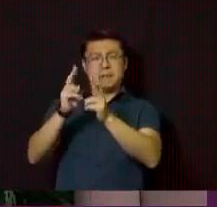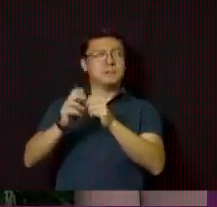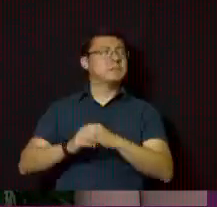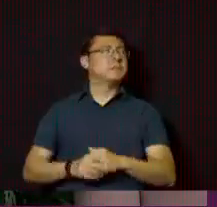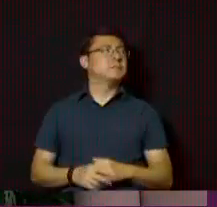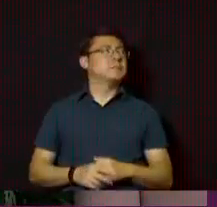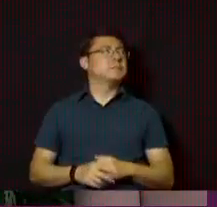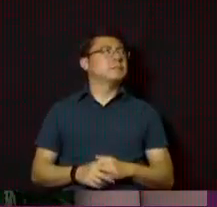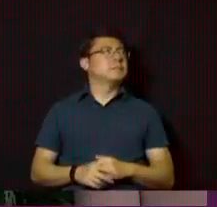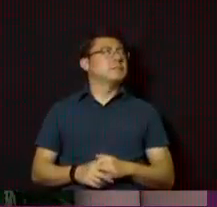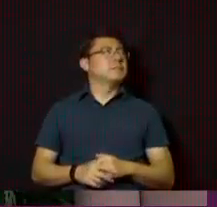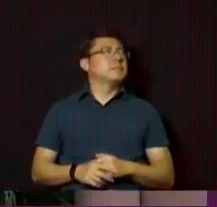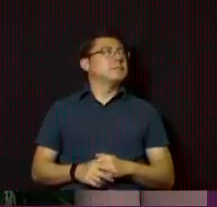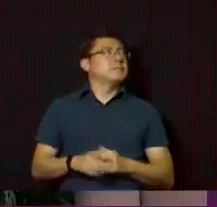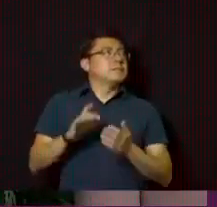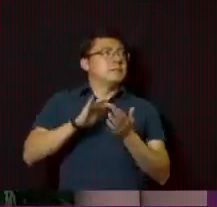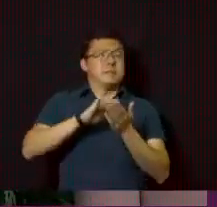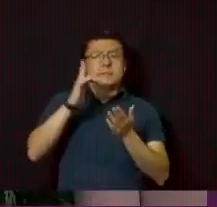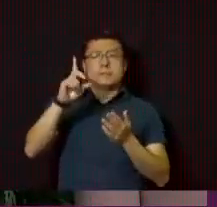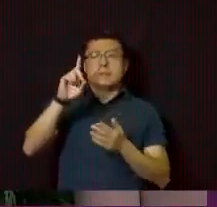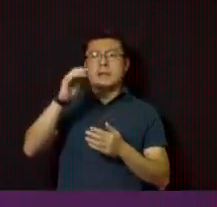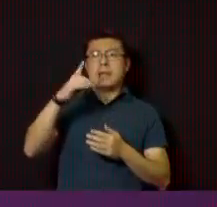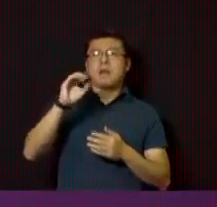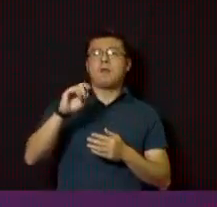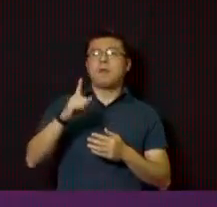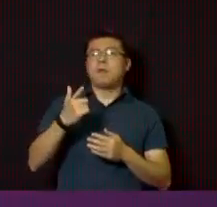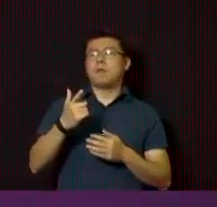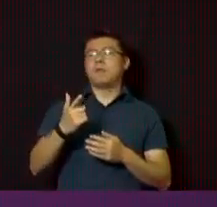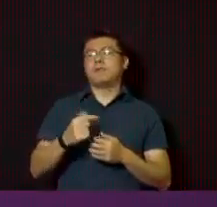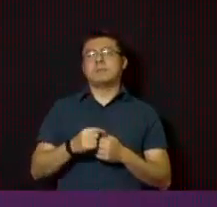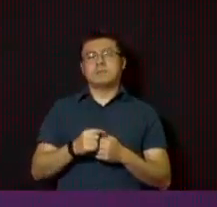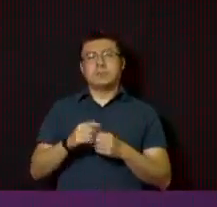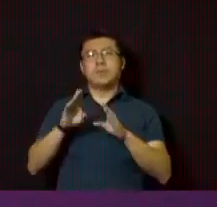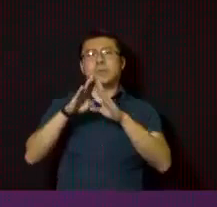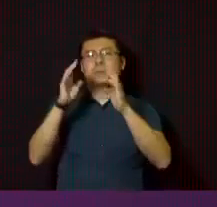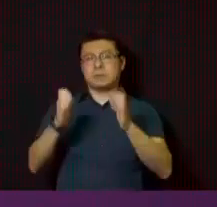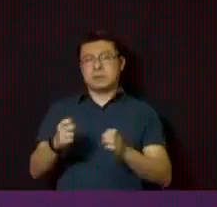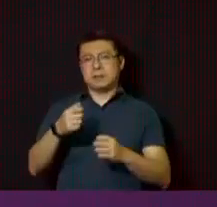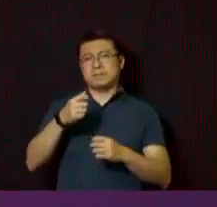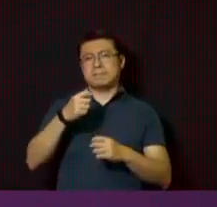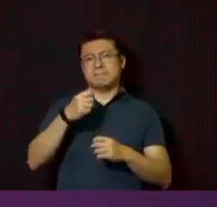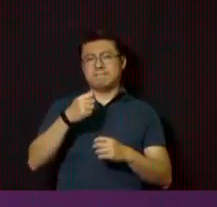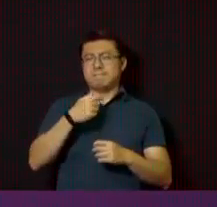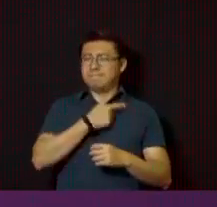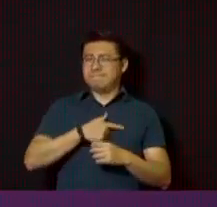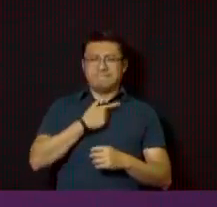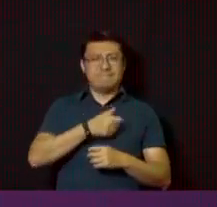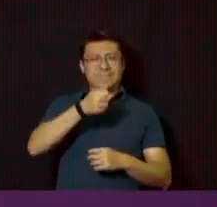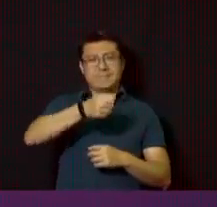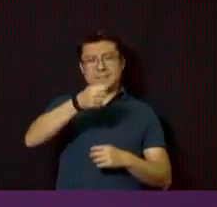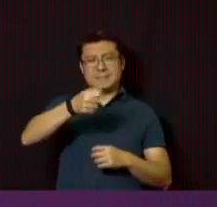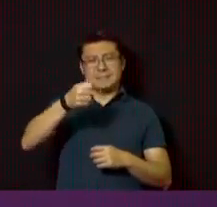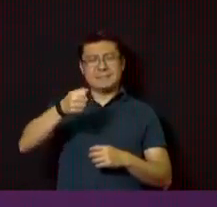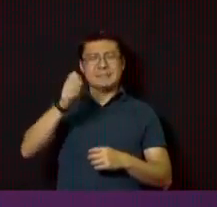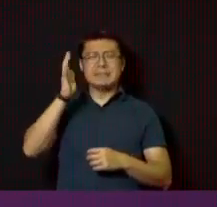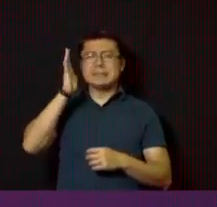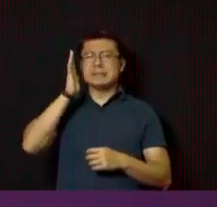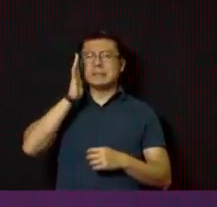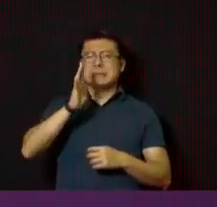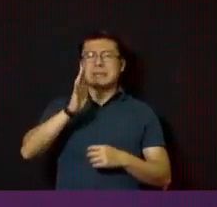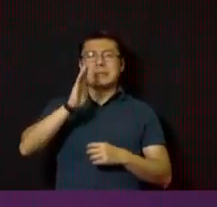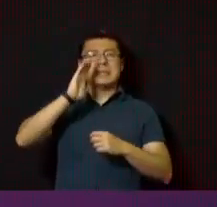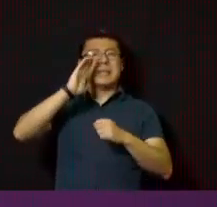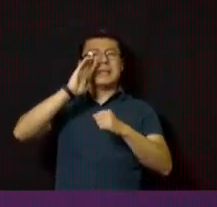Gracias, Diego. Hola a todos, ¿cómo están? Qué gusto saludarlos. Bueno, ya estamos a punto de cerrar este maratón